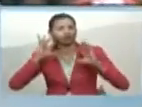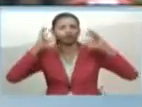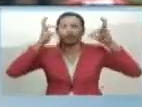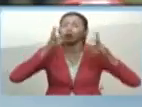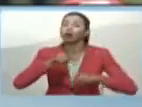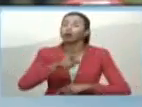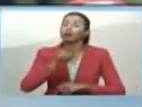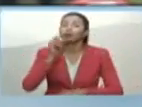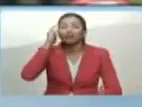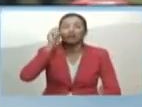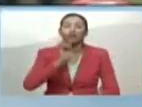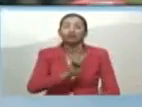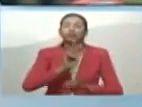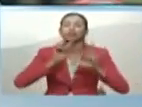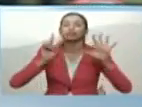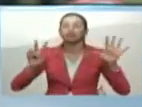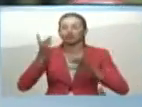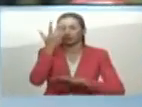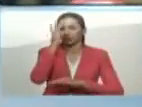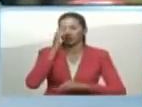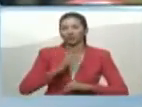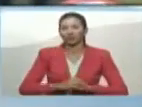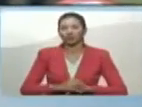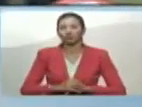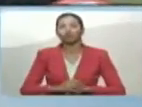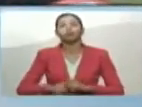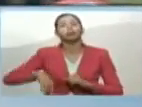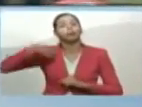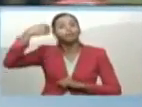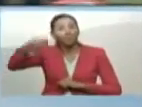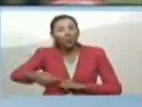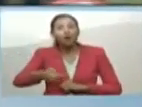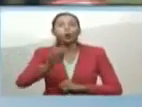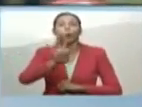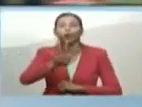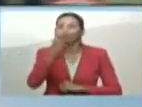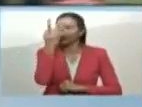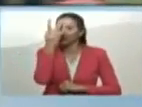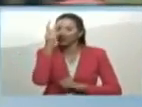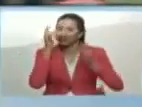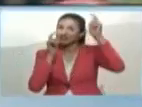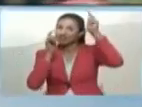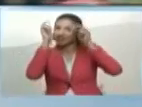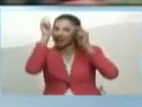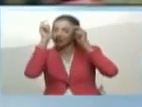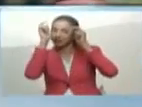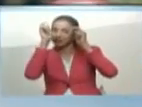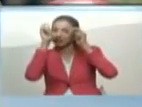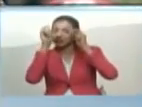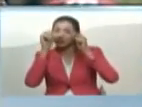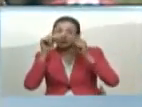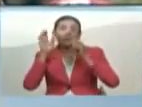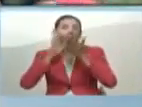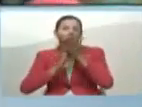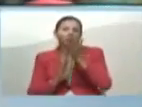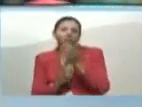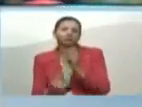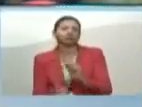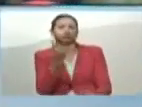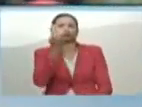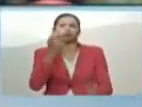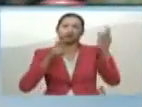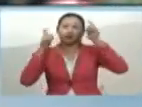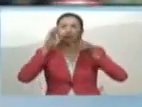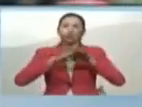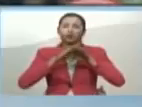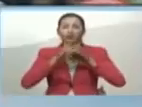del 27 de febrero surge el 4. Chávez, el pueblo parió a Chávez el 27 de febrero. El 4